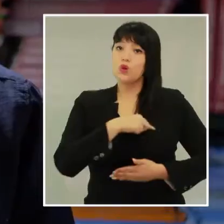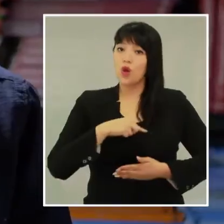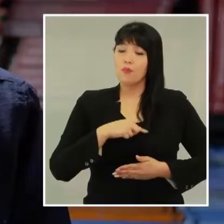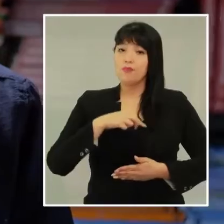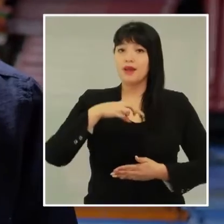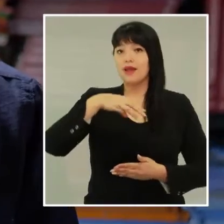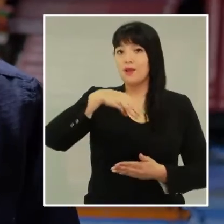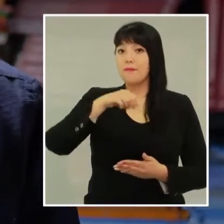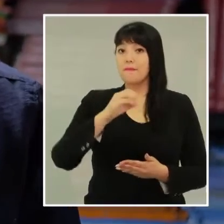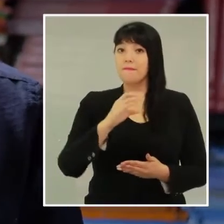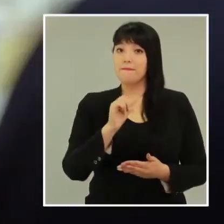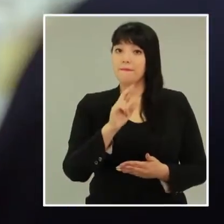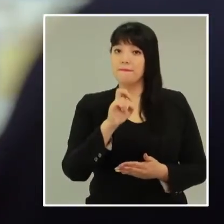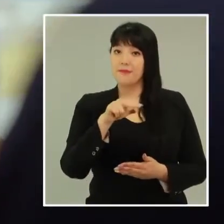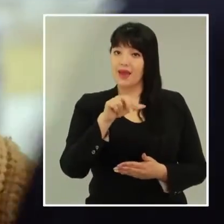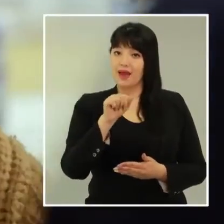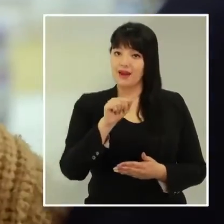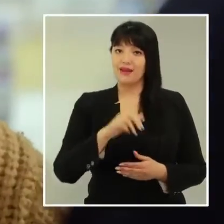¿Su nombre?